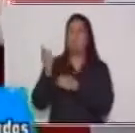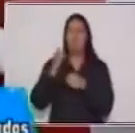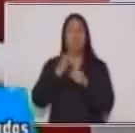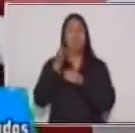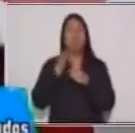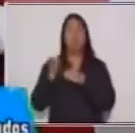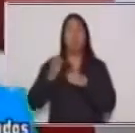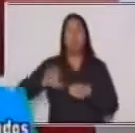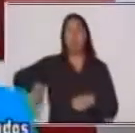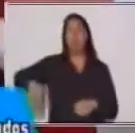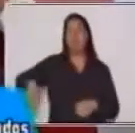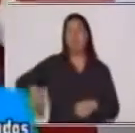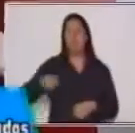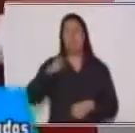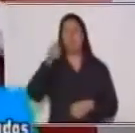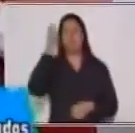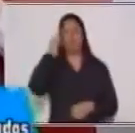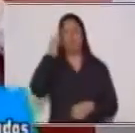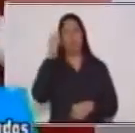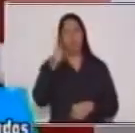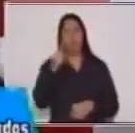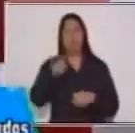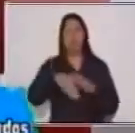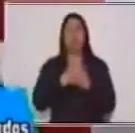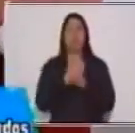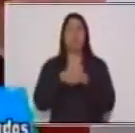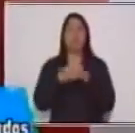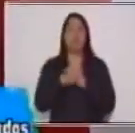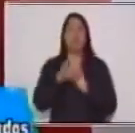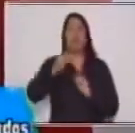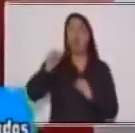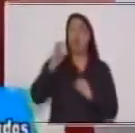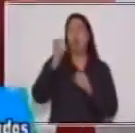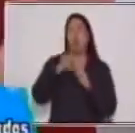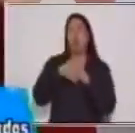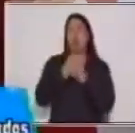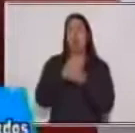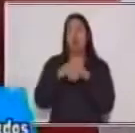recordamos lavarte las manos con agua y jabón o gel.